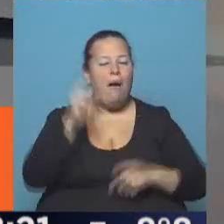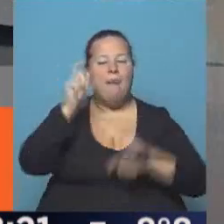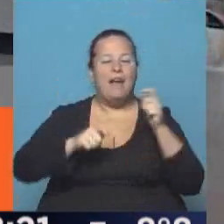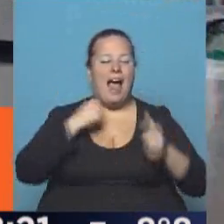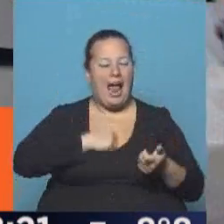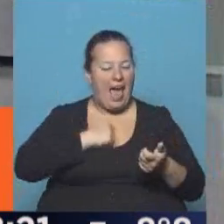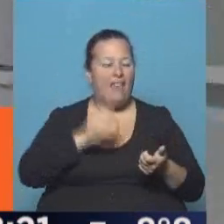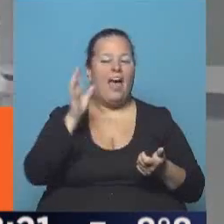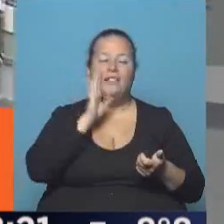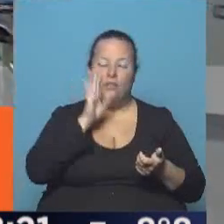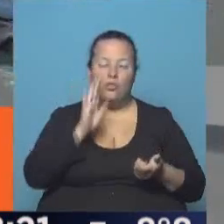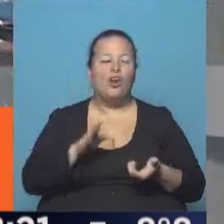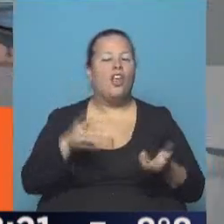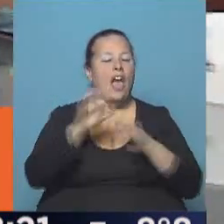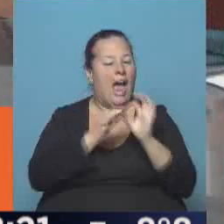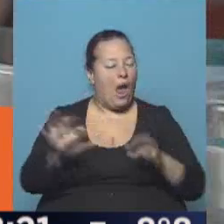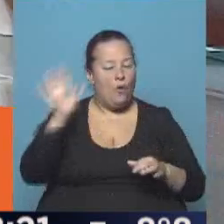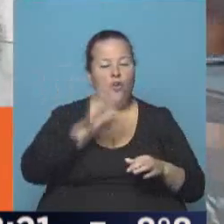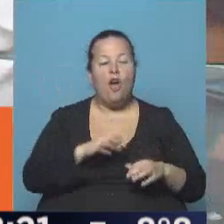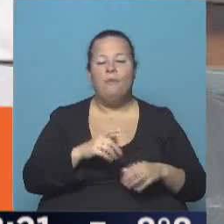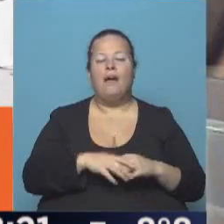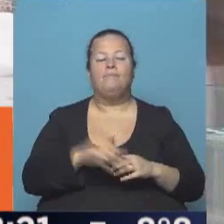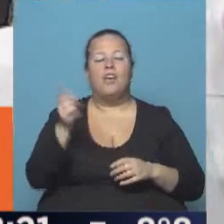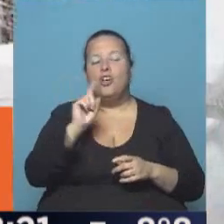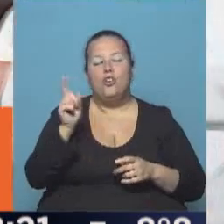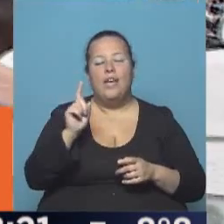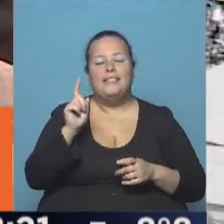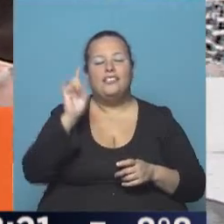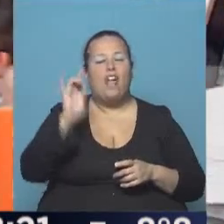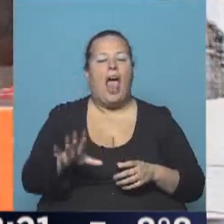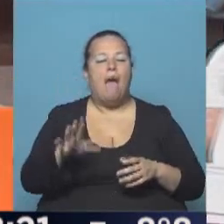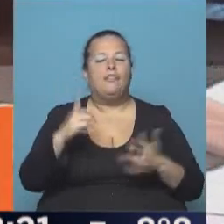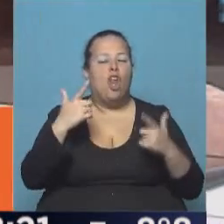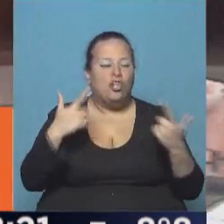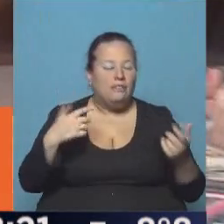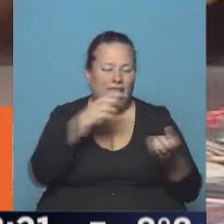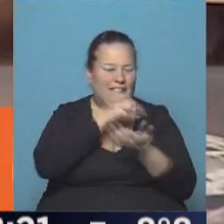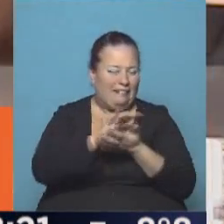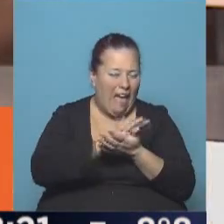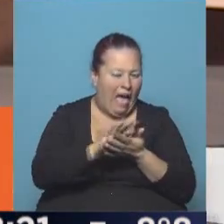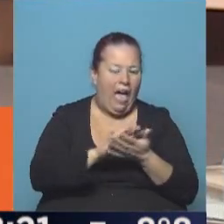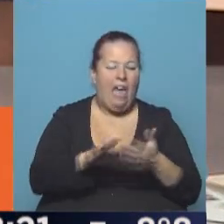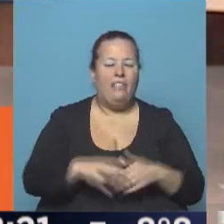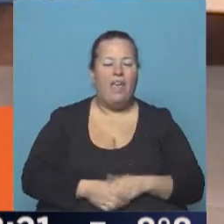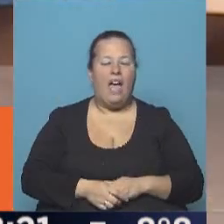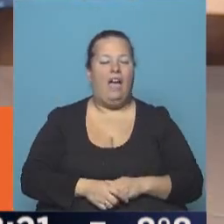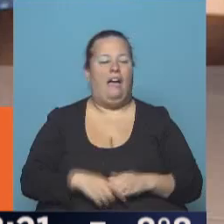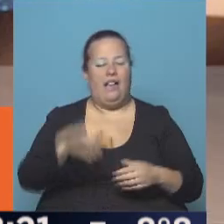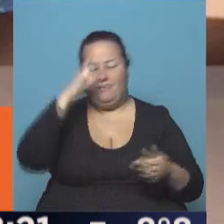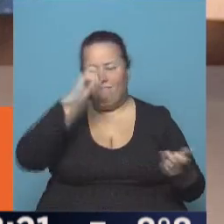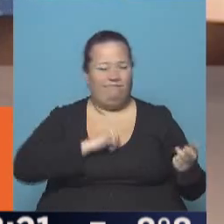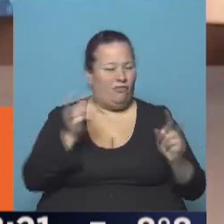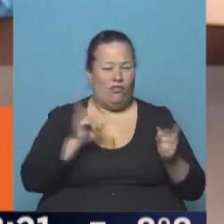Canadá, de Estados Unidos o de Europa, no es solamente gente que está desposeída, totalmente jugada, sino